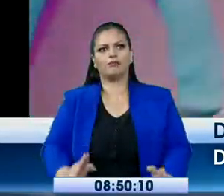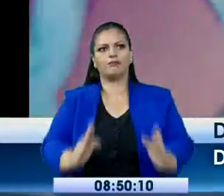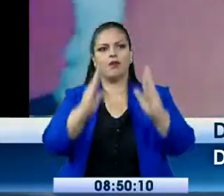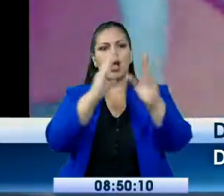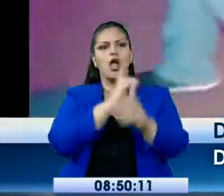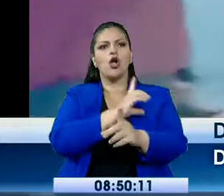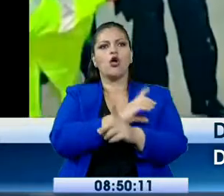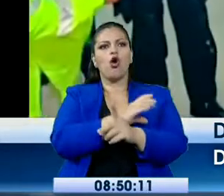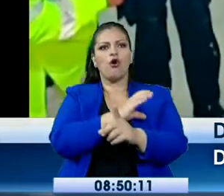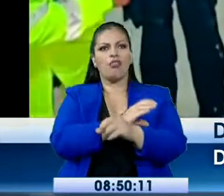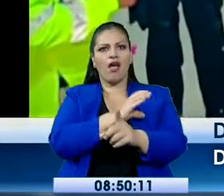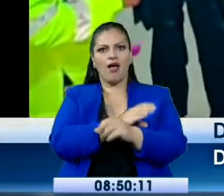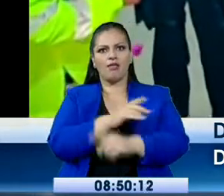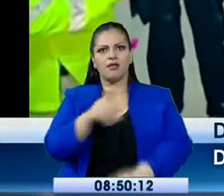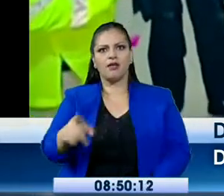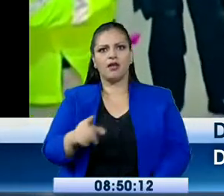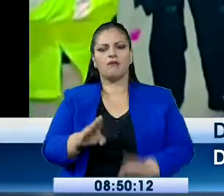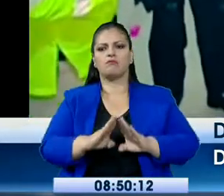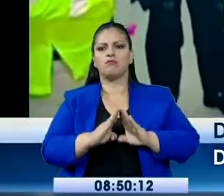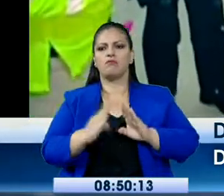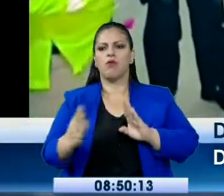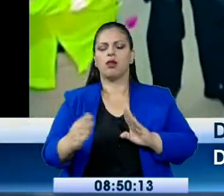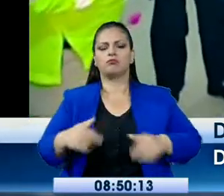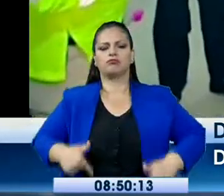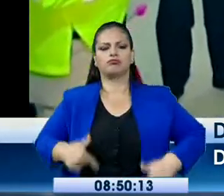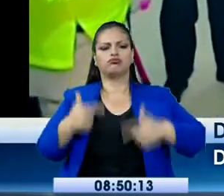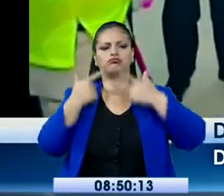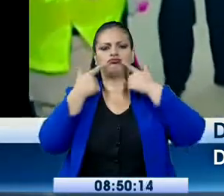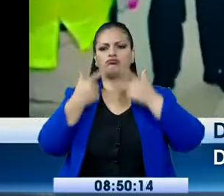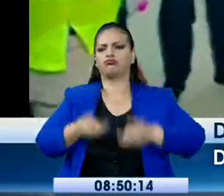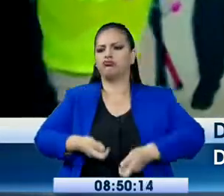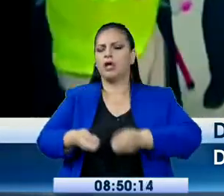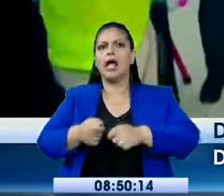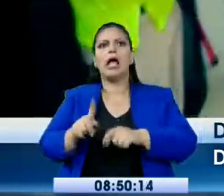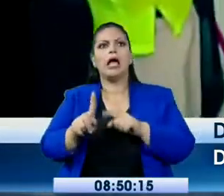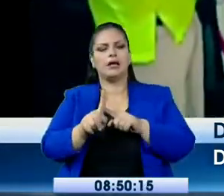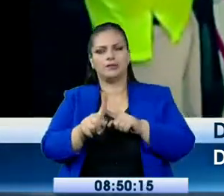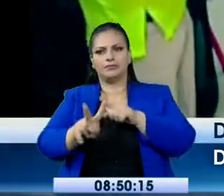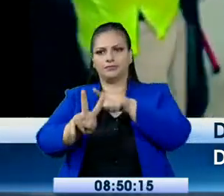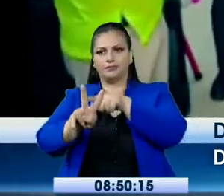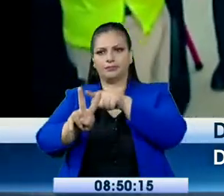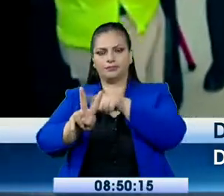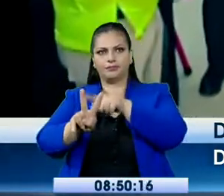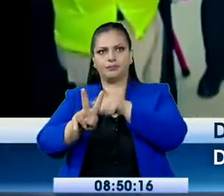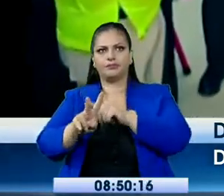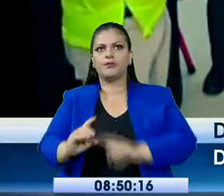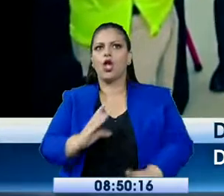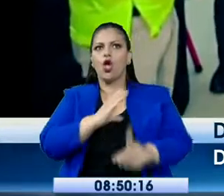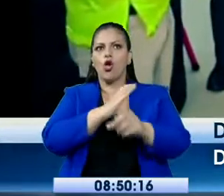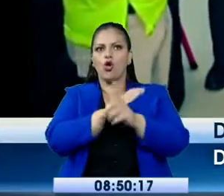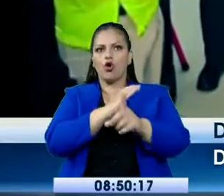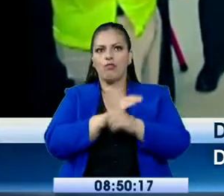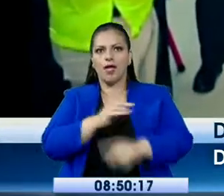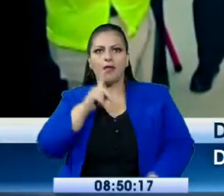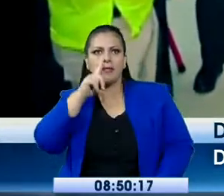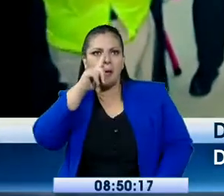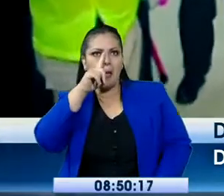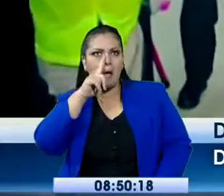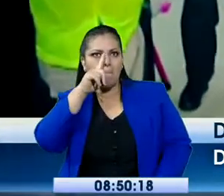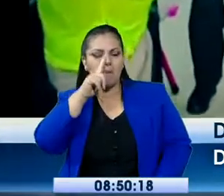de Salud Pública. Tiene derecho a guardar silencio, de igual manera se va a respetar en todo momento su integridad física y